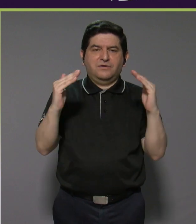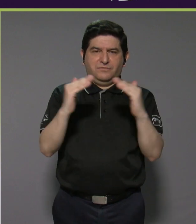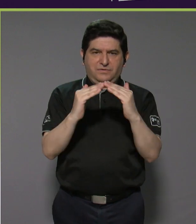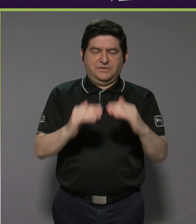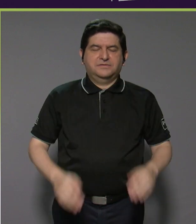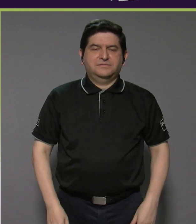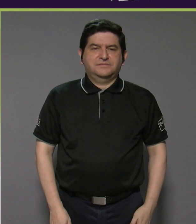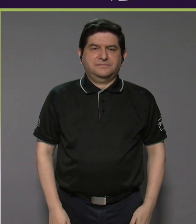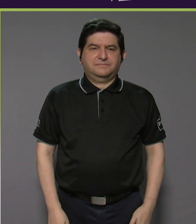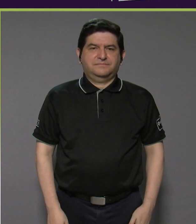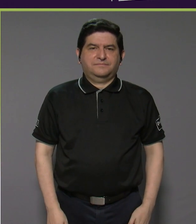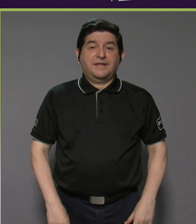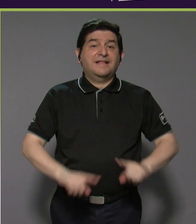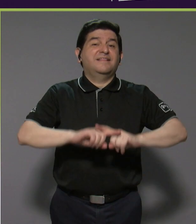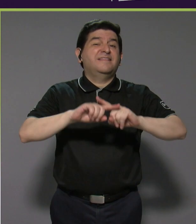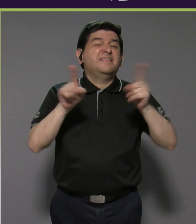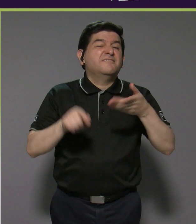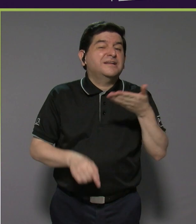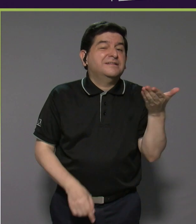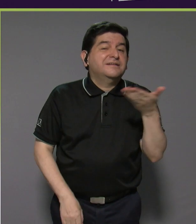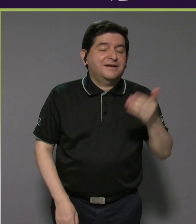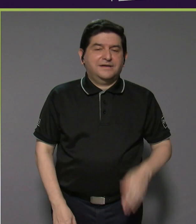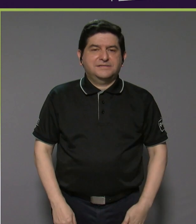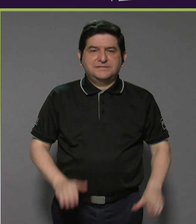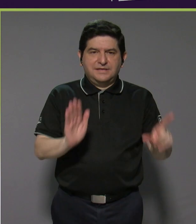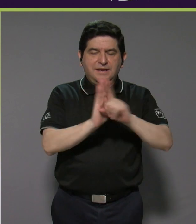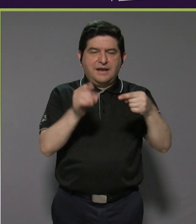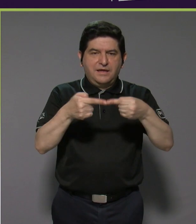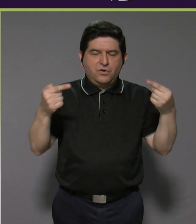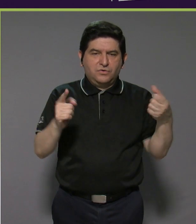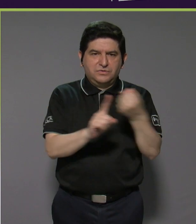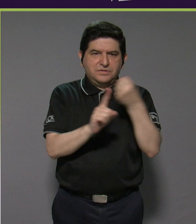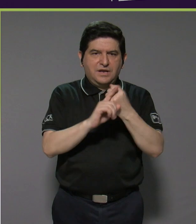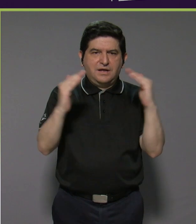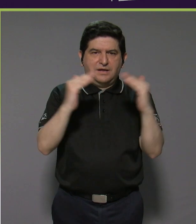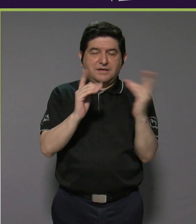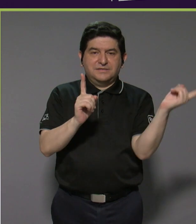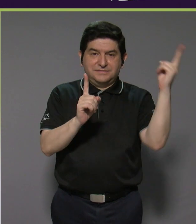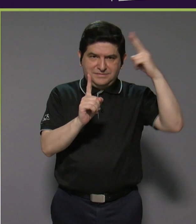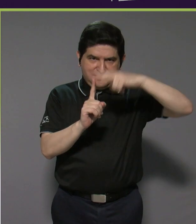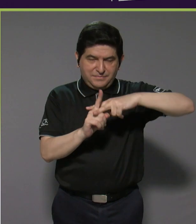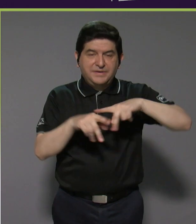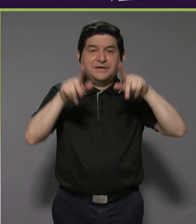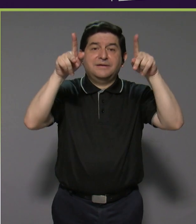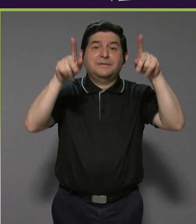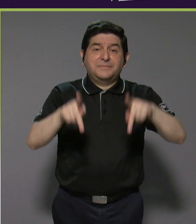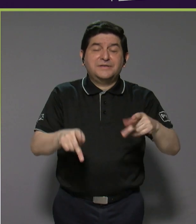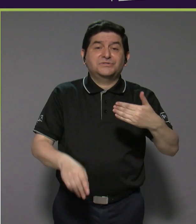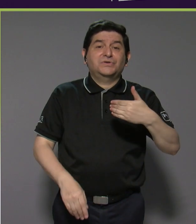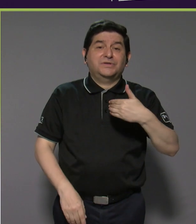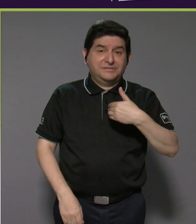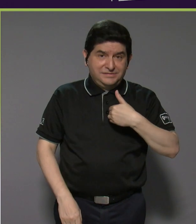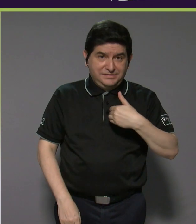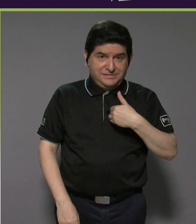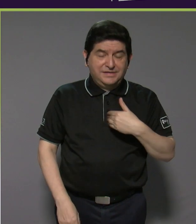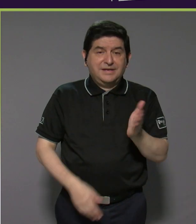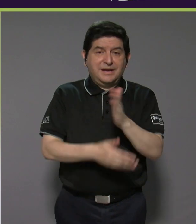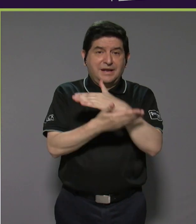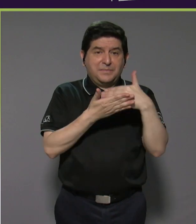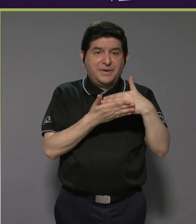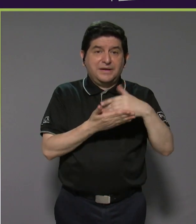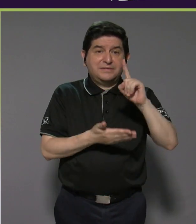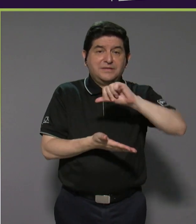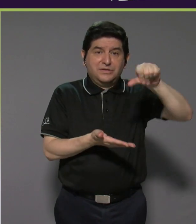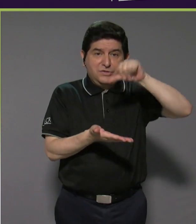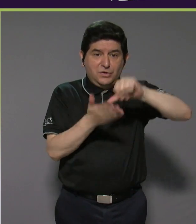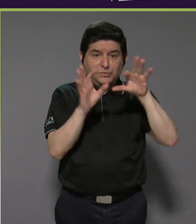En este sentido, lo que es diferente es que la Ley contra la Violencia Doméstica se aplica para personas que son parte de un núcleo